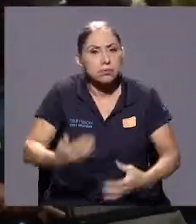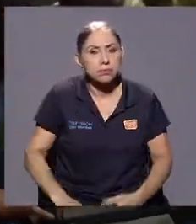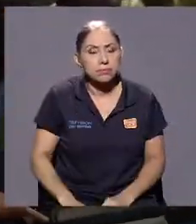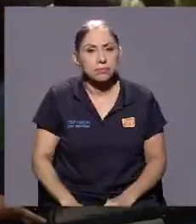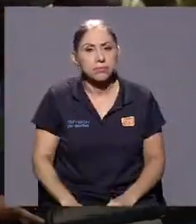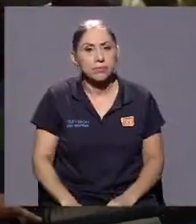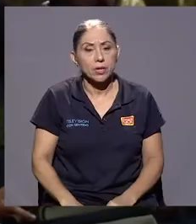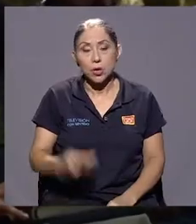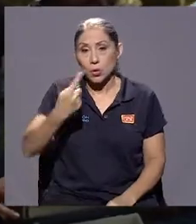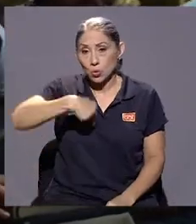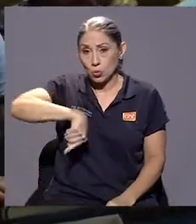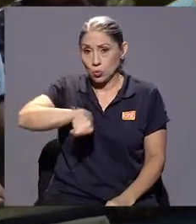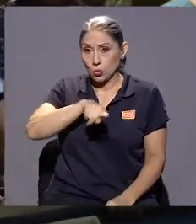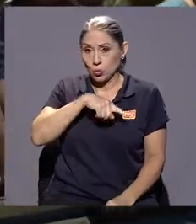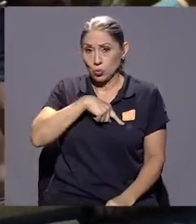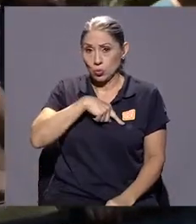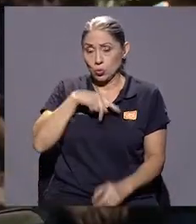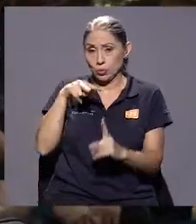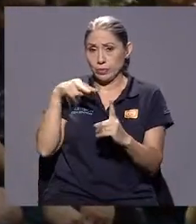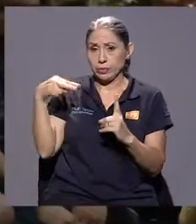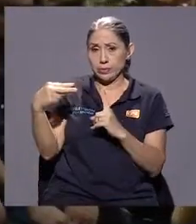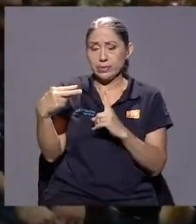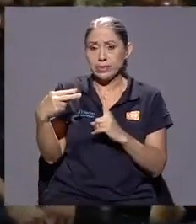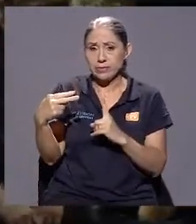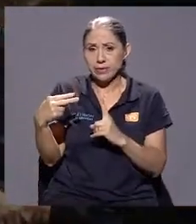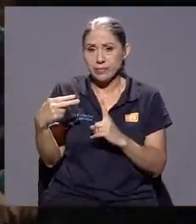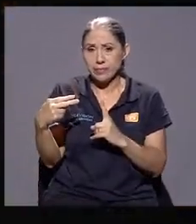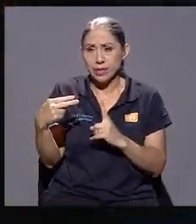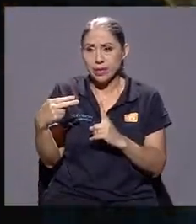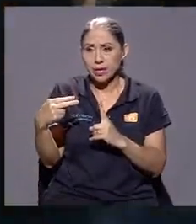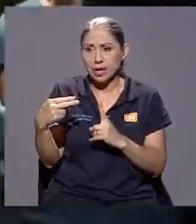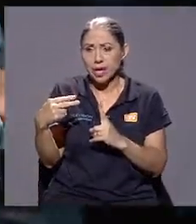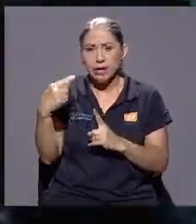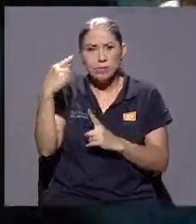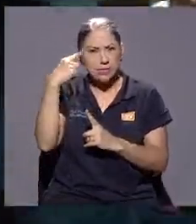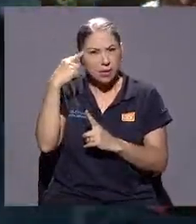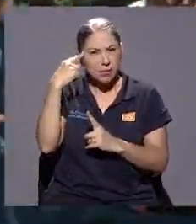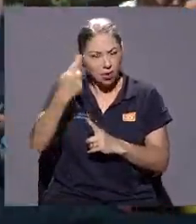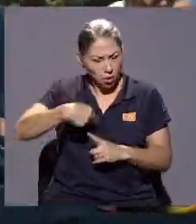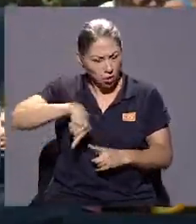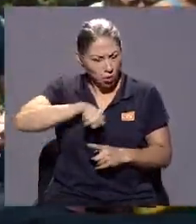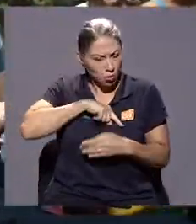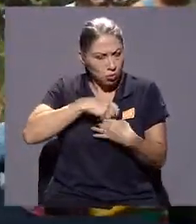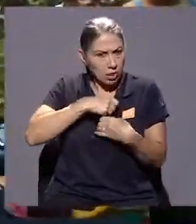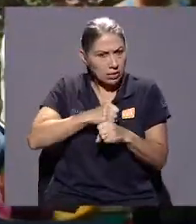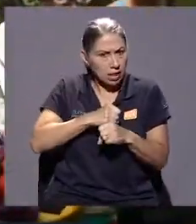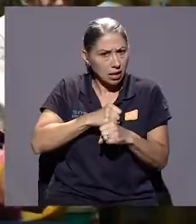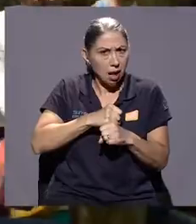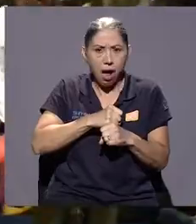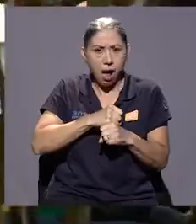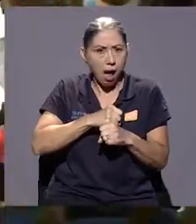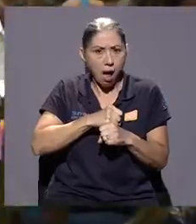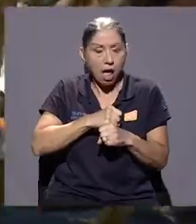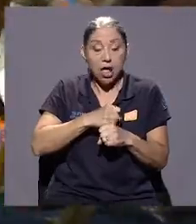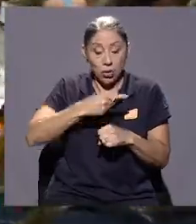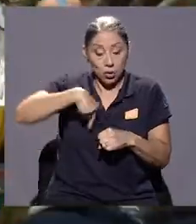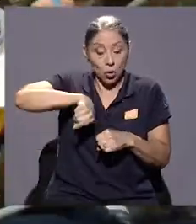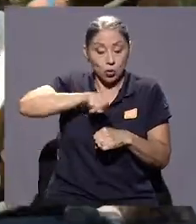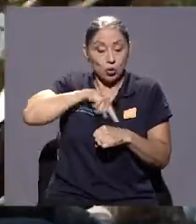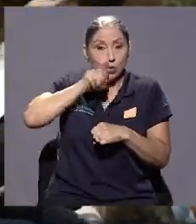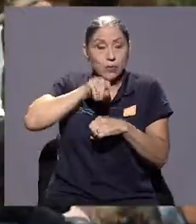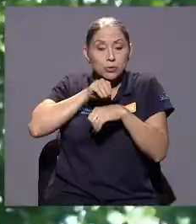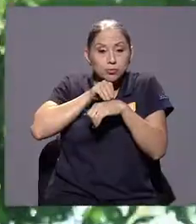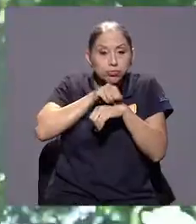digamos desde la lógica nuestra es más que nosotros hacer es más bien influir en que otros